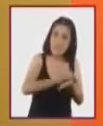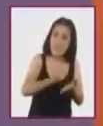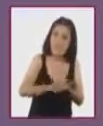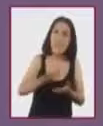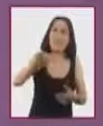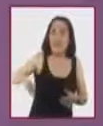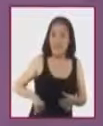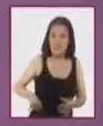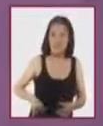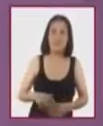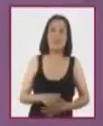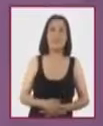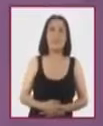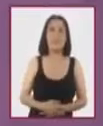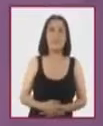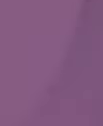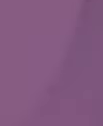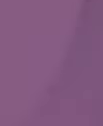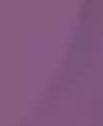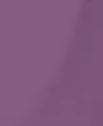anotaciones.